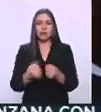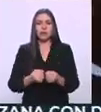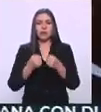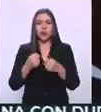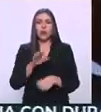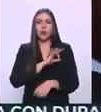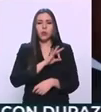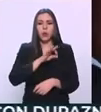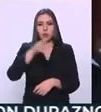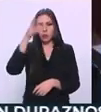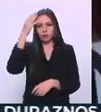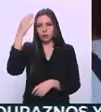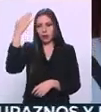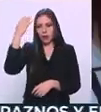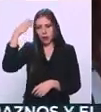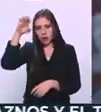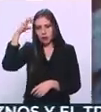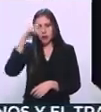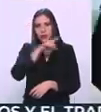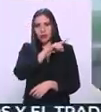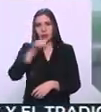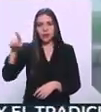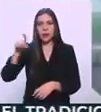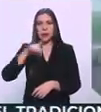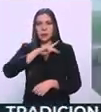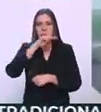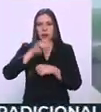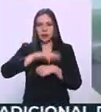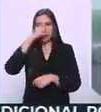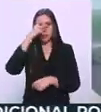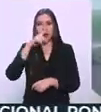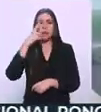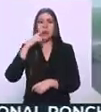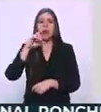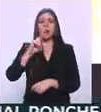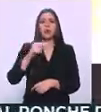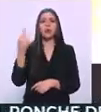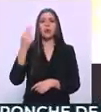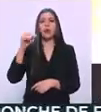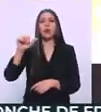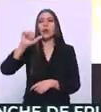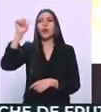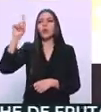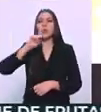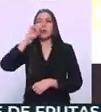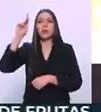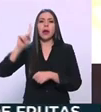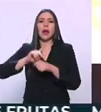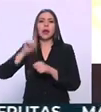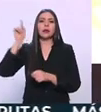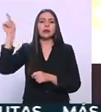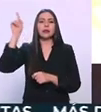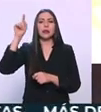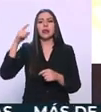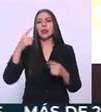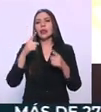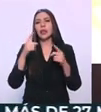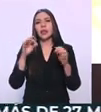nacionales para que el país no dependa del extranjero en estos temas prioritarios. Esto será